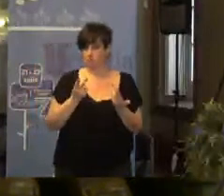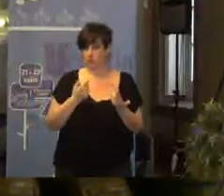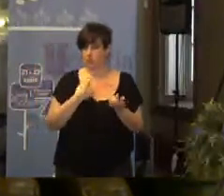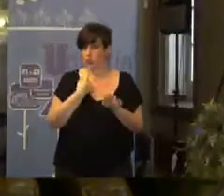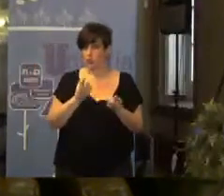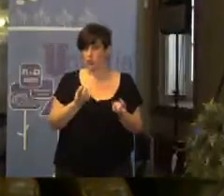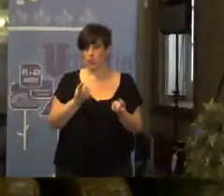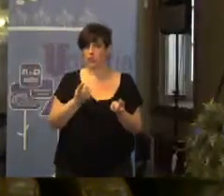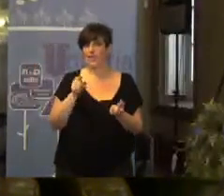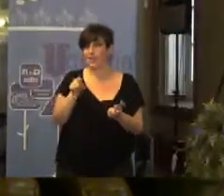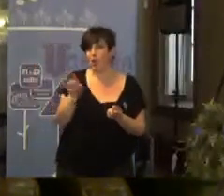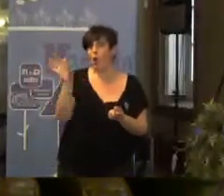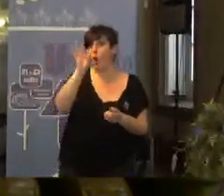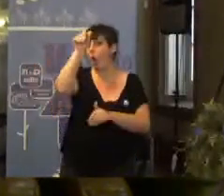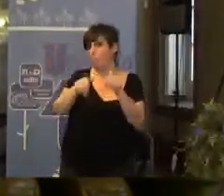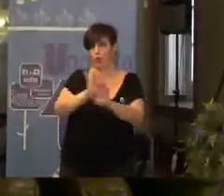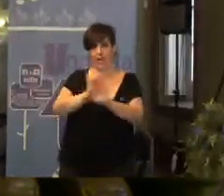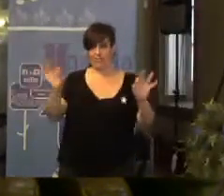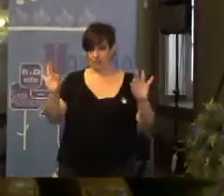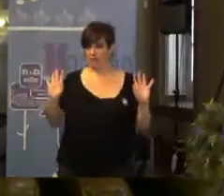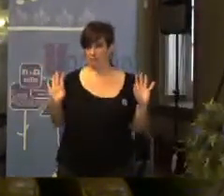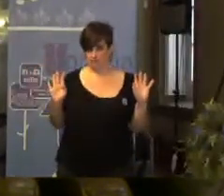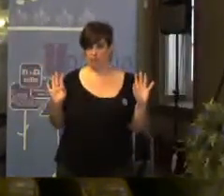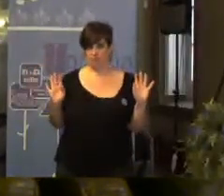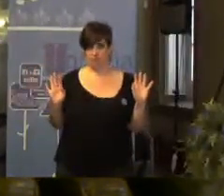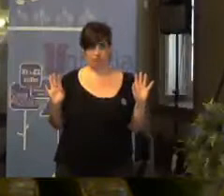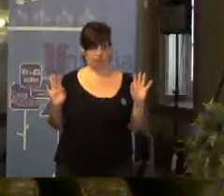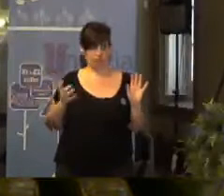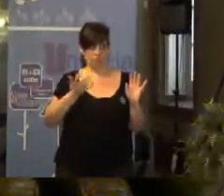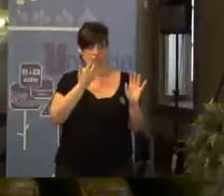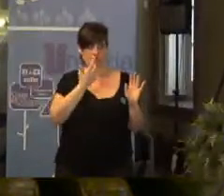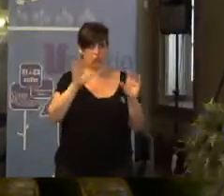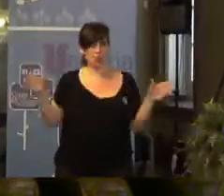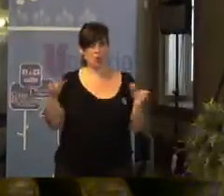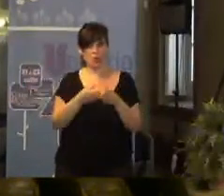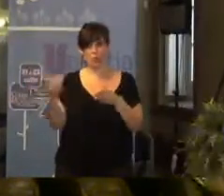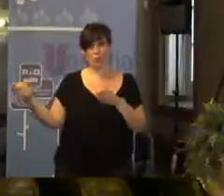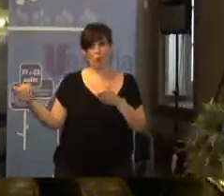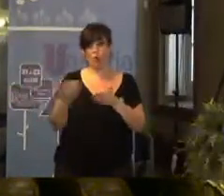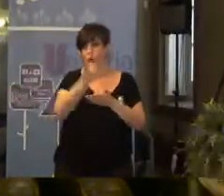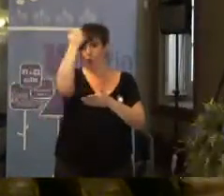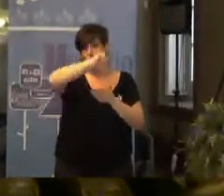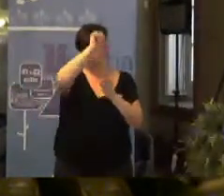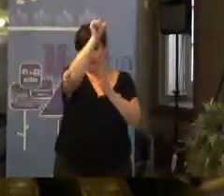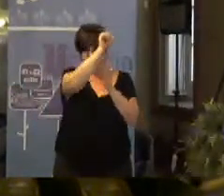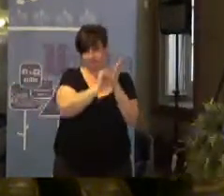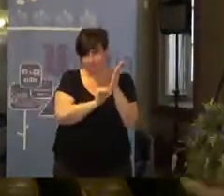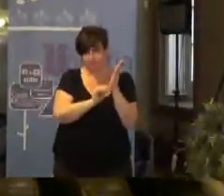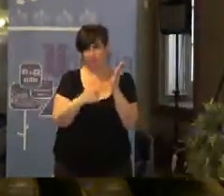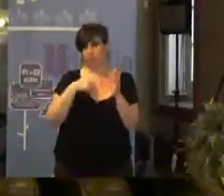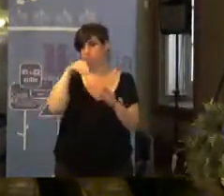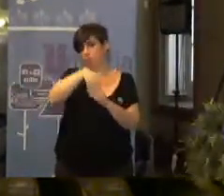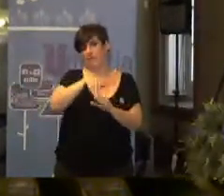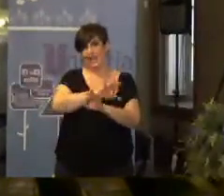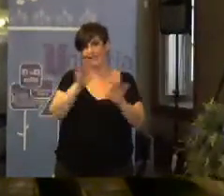que non votaba en Marea, que non ia a votar ningún partido que levase todo homes, ou 3 homes e unha muller, como pasou.